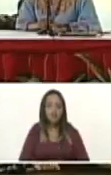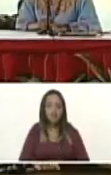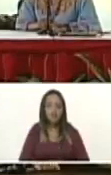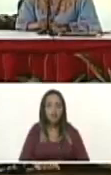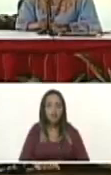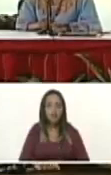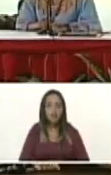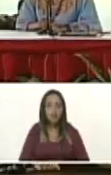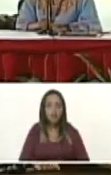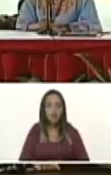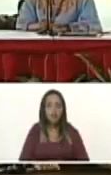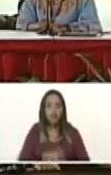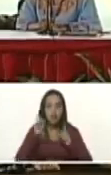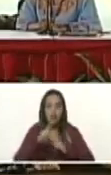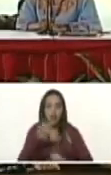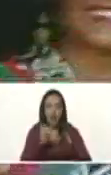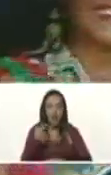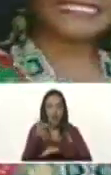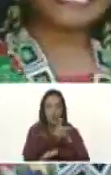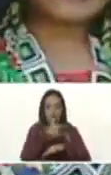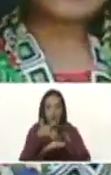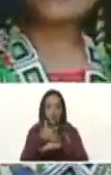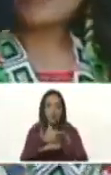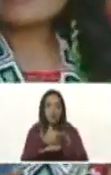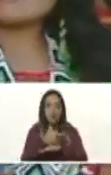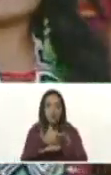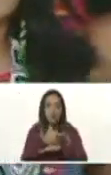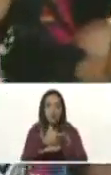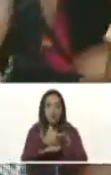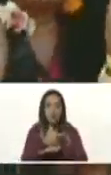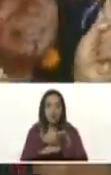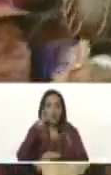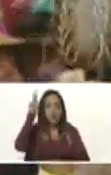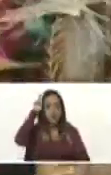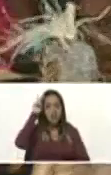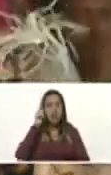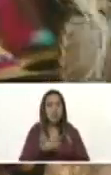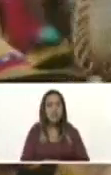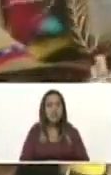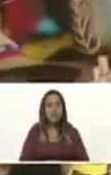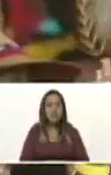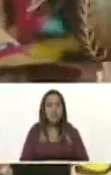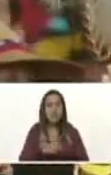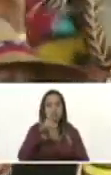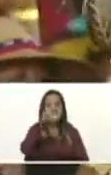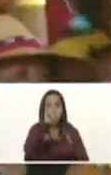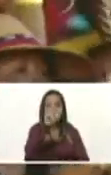Está también la gobernadora india, Yelitza Santaella.